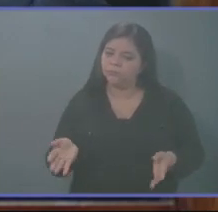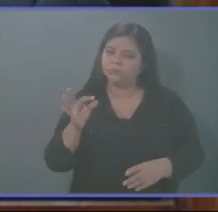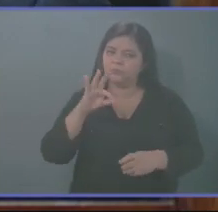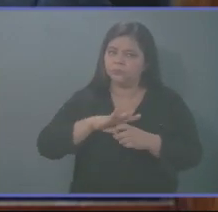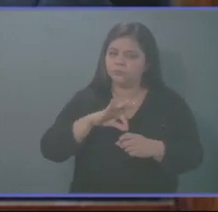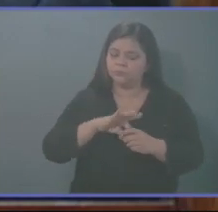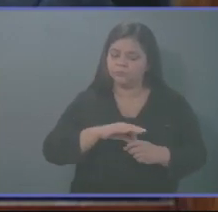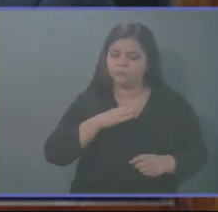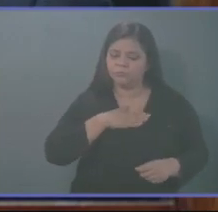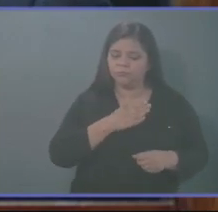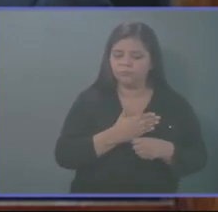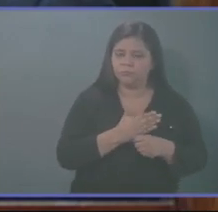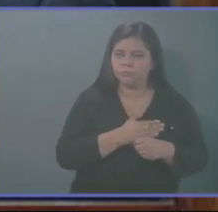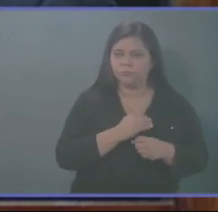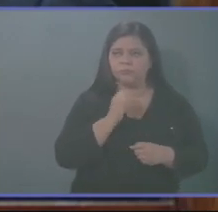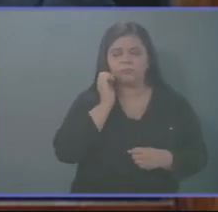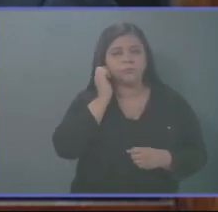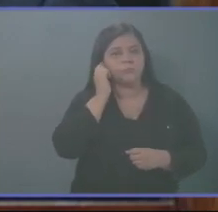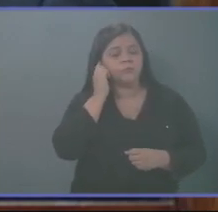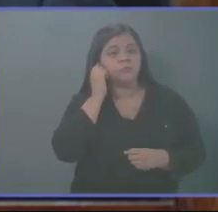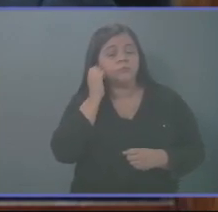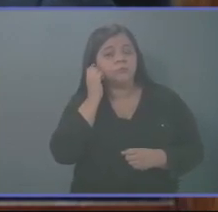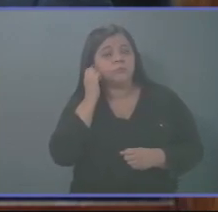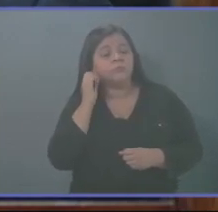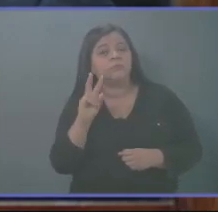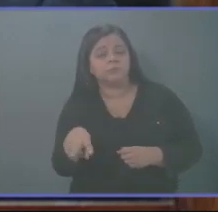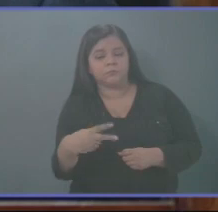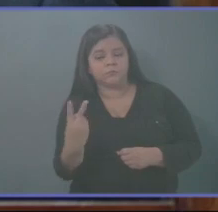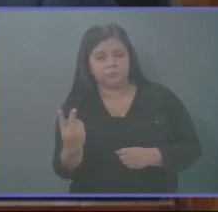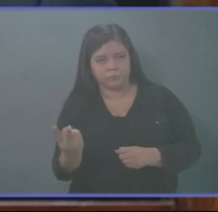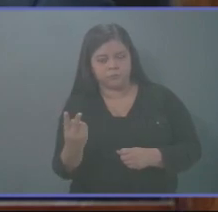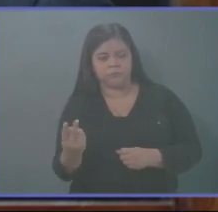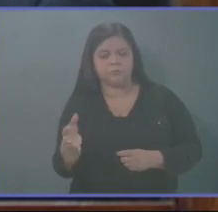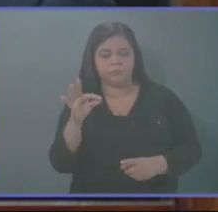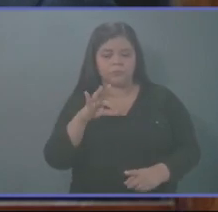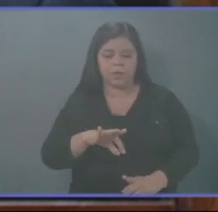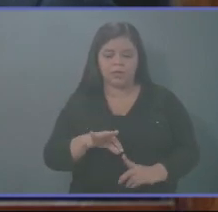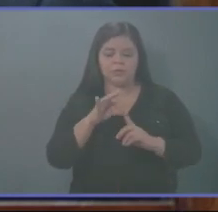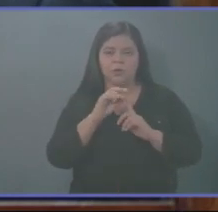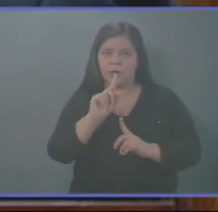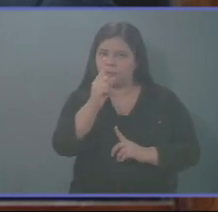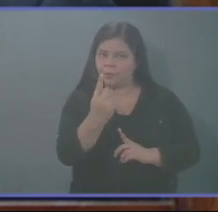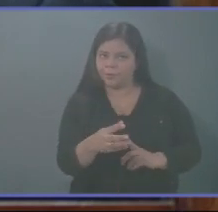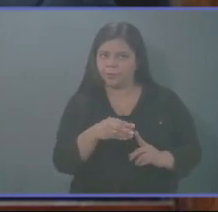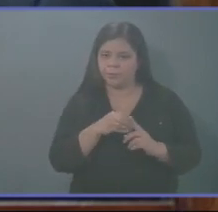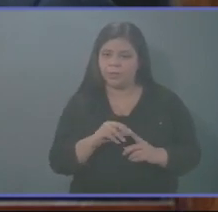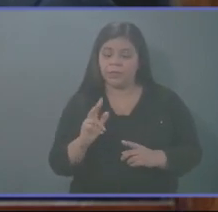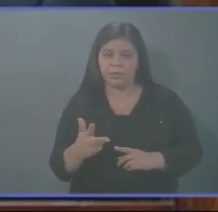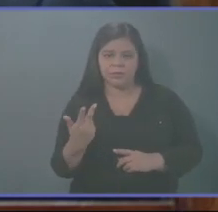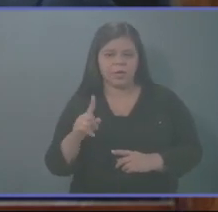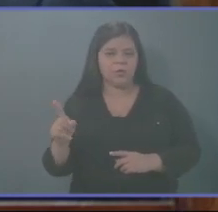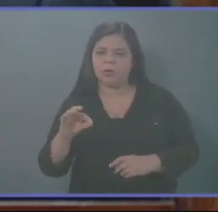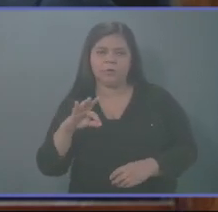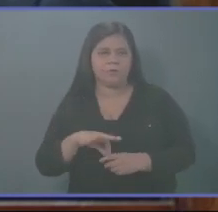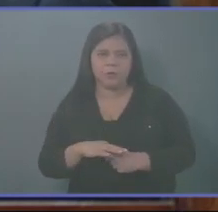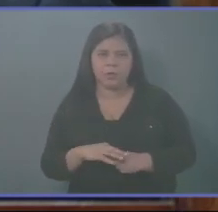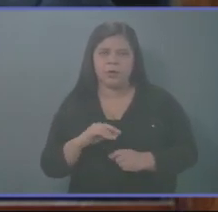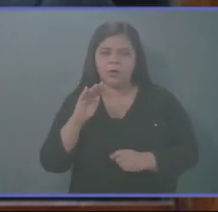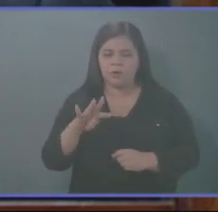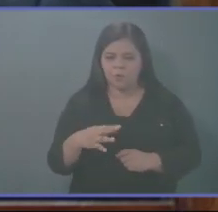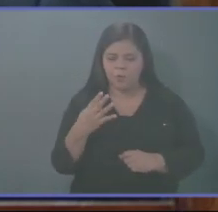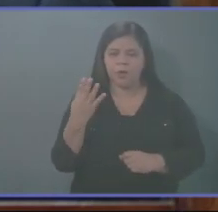determinado partido. 2. Votar por determinado candidato. 3. Abstenerse de votar. 4. Anular su